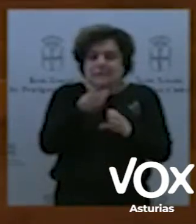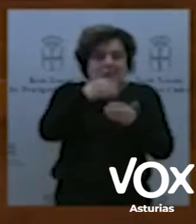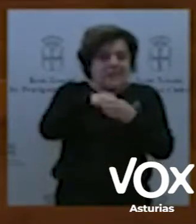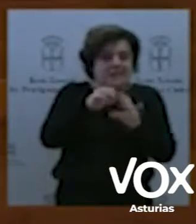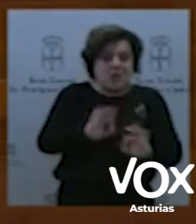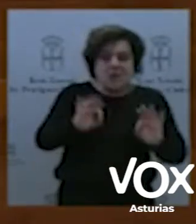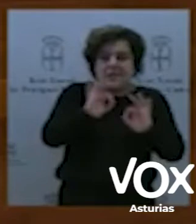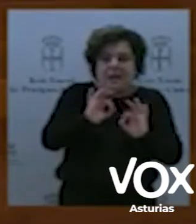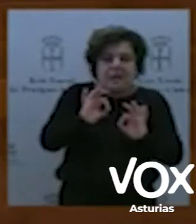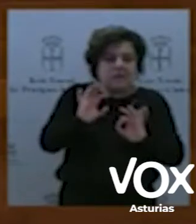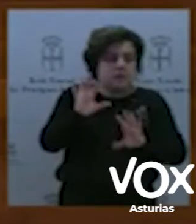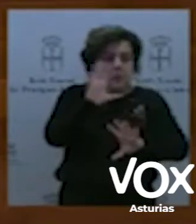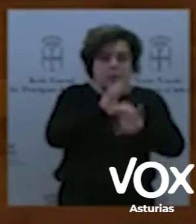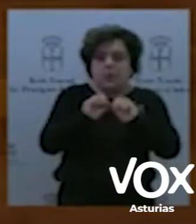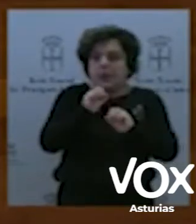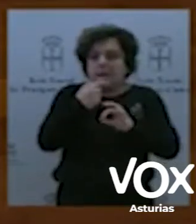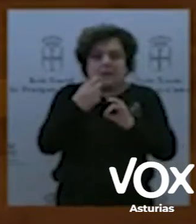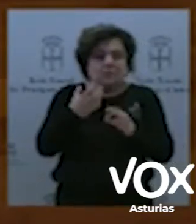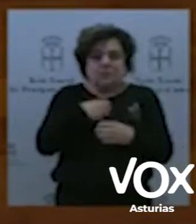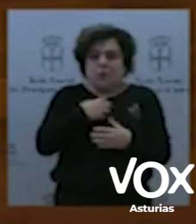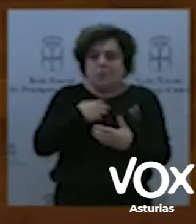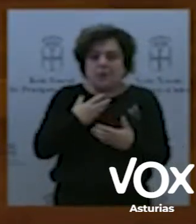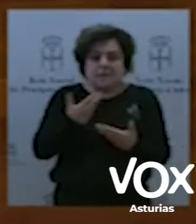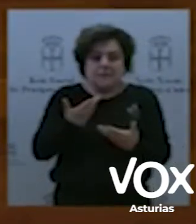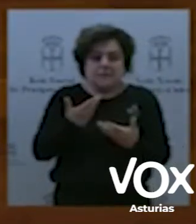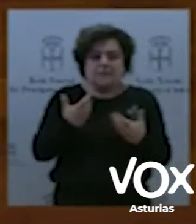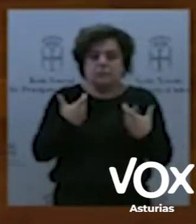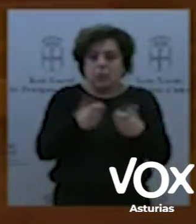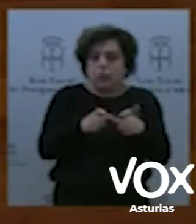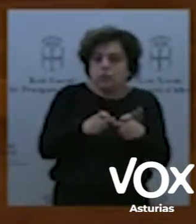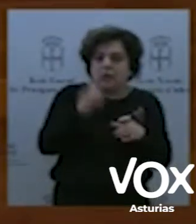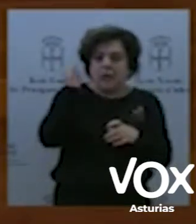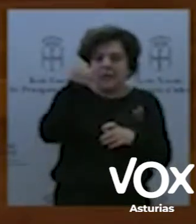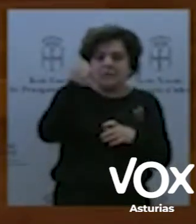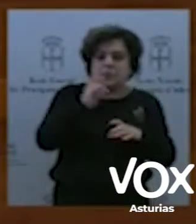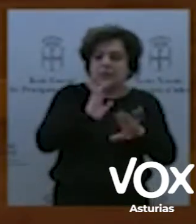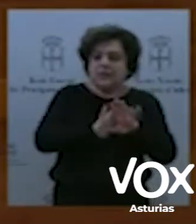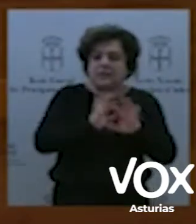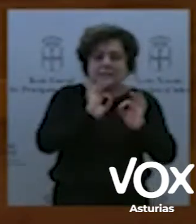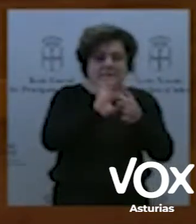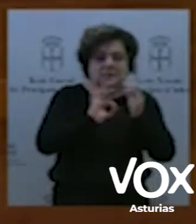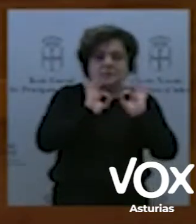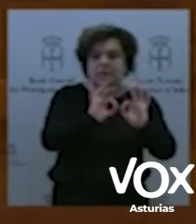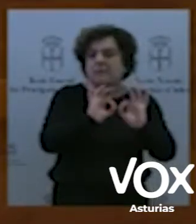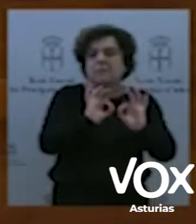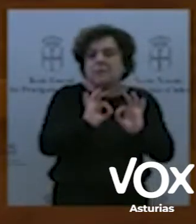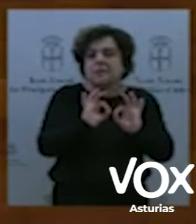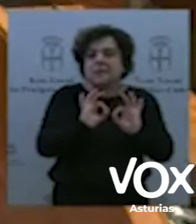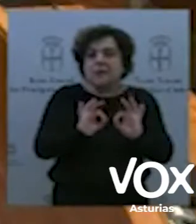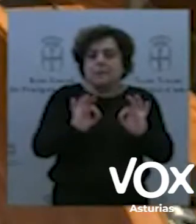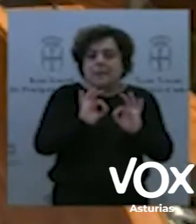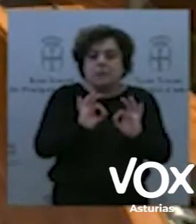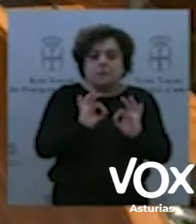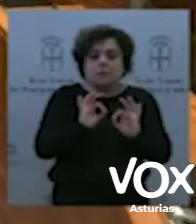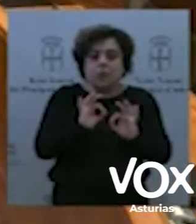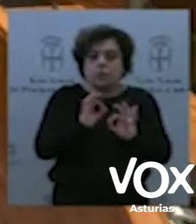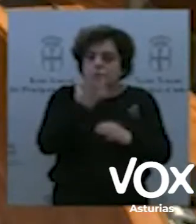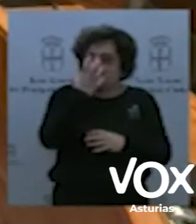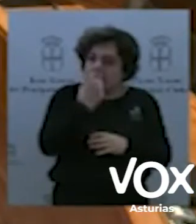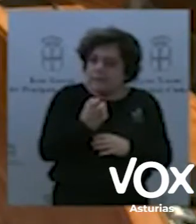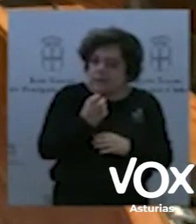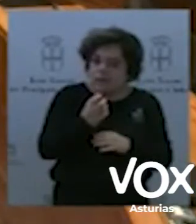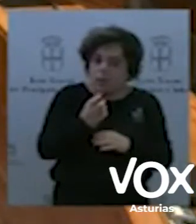de sectarismos y, lo que es peor, sin dirigirse con rotundidad a la raíz del problema, que no es otra